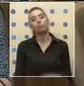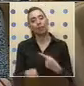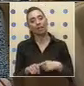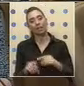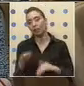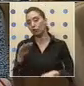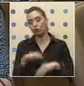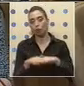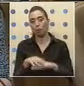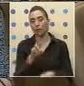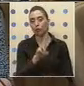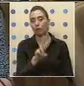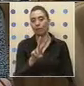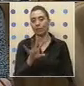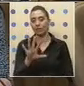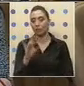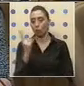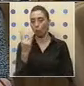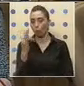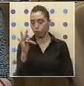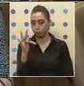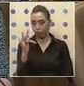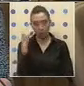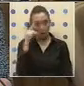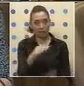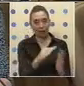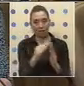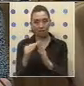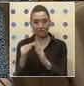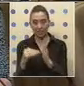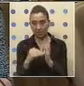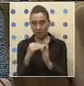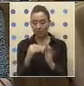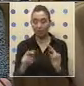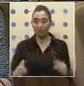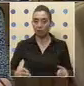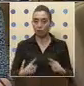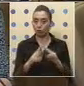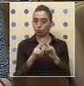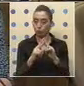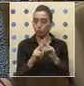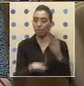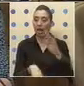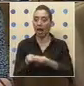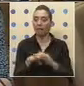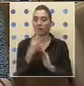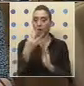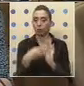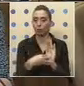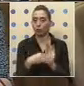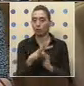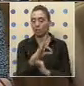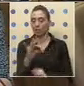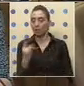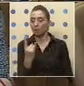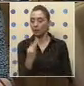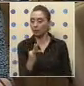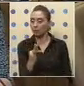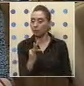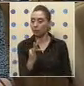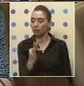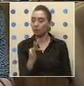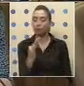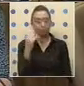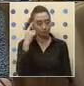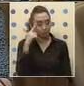tope de 225 UF y beneficia a las viviendas cuyo costo de construcción es hasta de 4.500 UF.